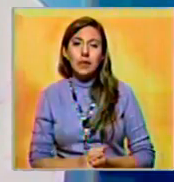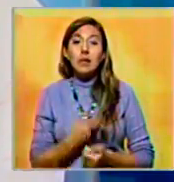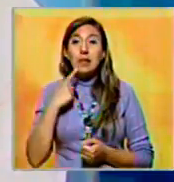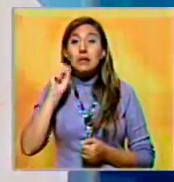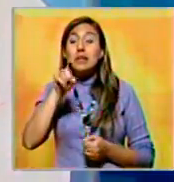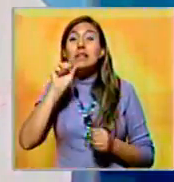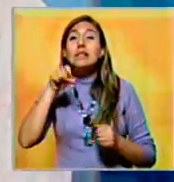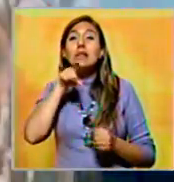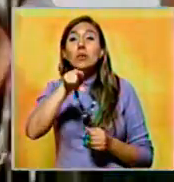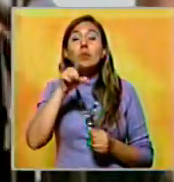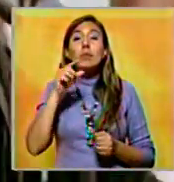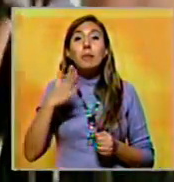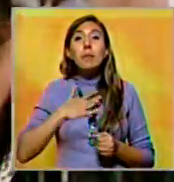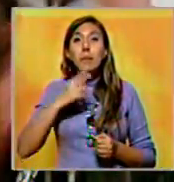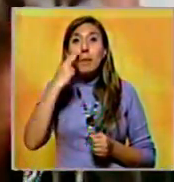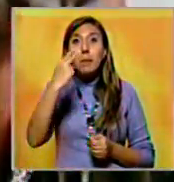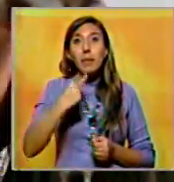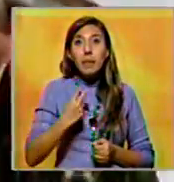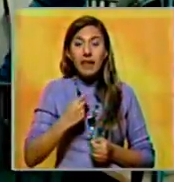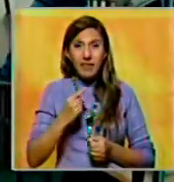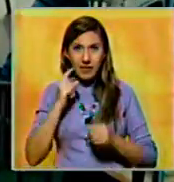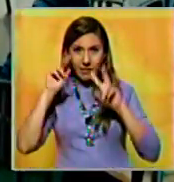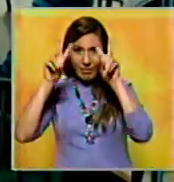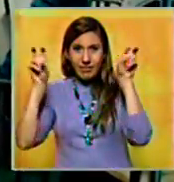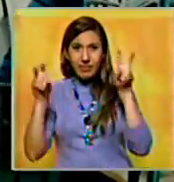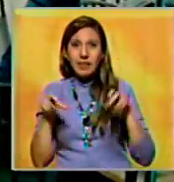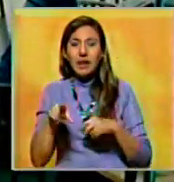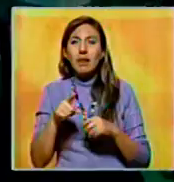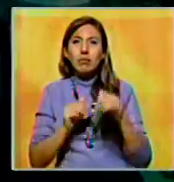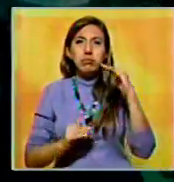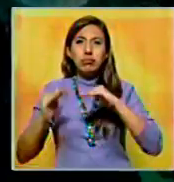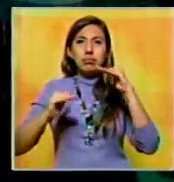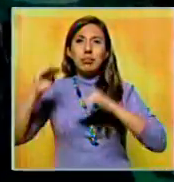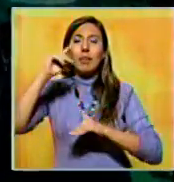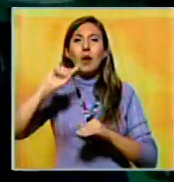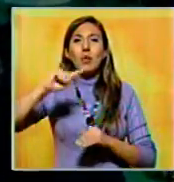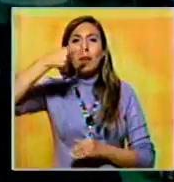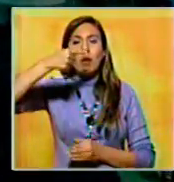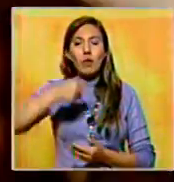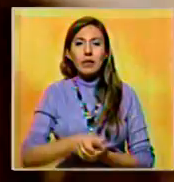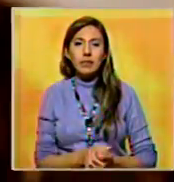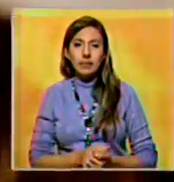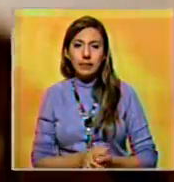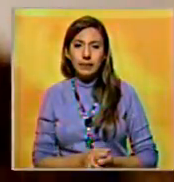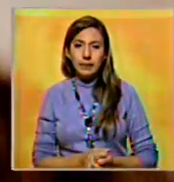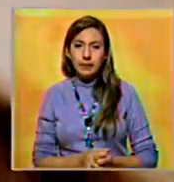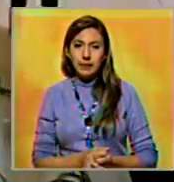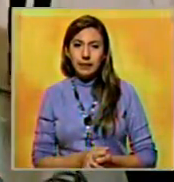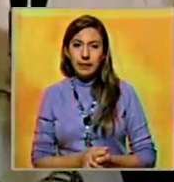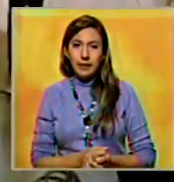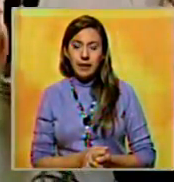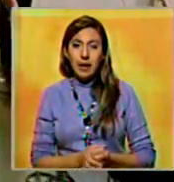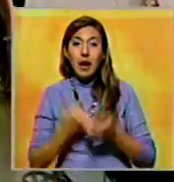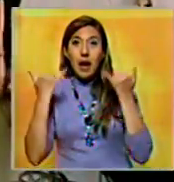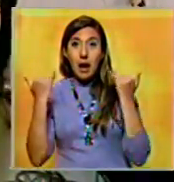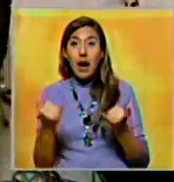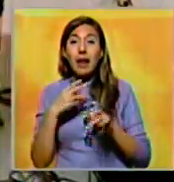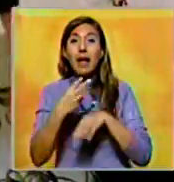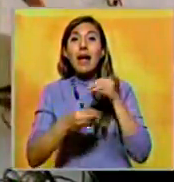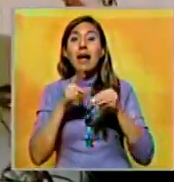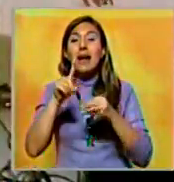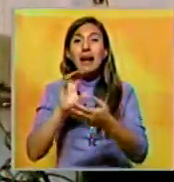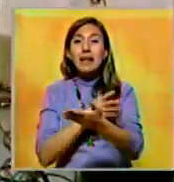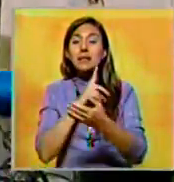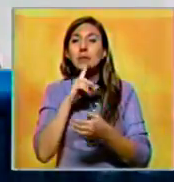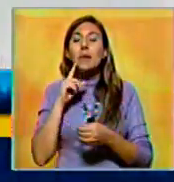me besas logró posicionarse en el puesto número 1 de la lista Billboard general. Ahora le hice una canción que se llama